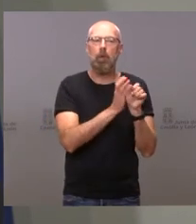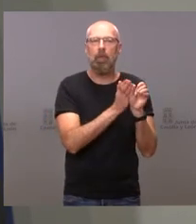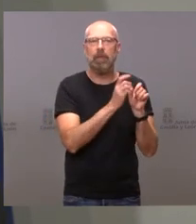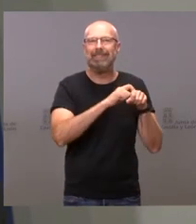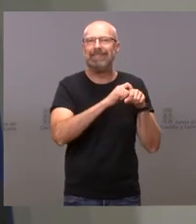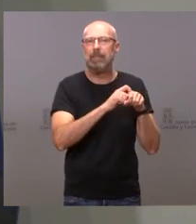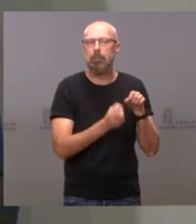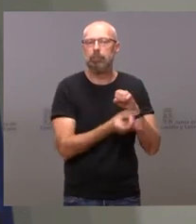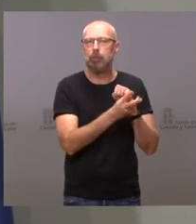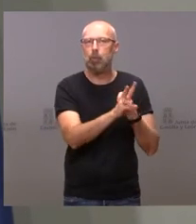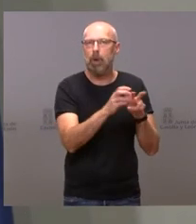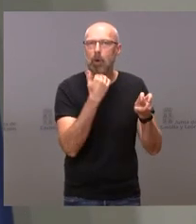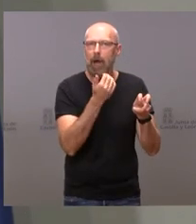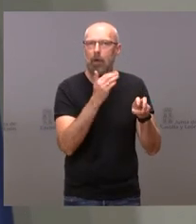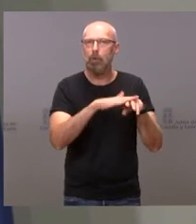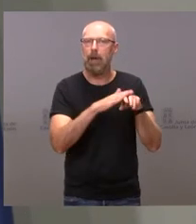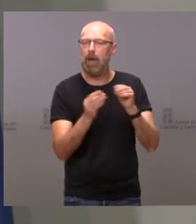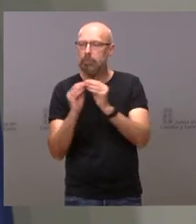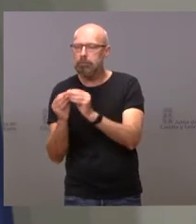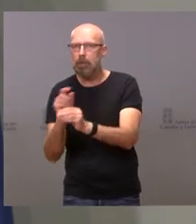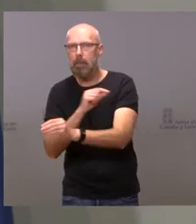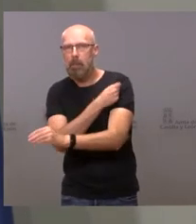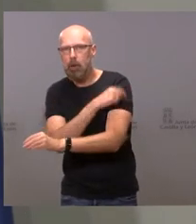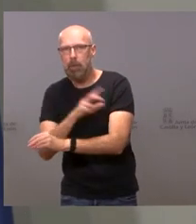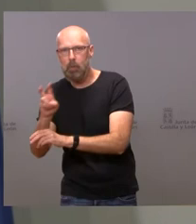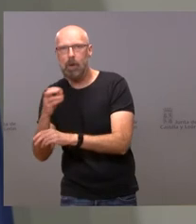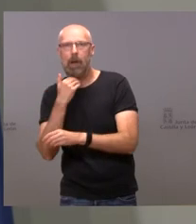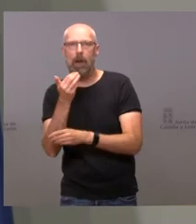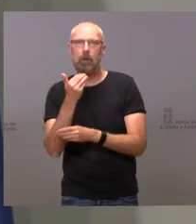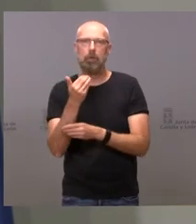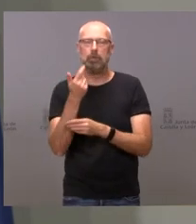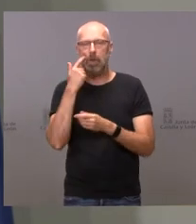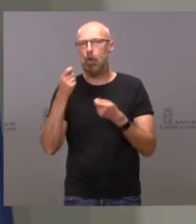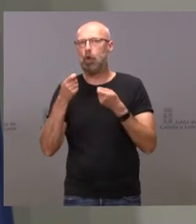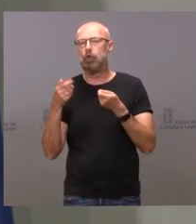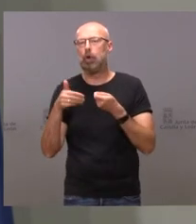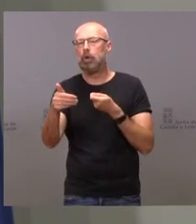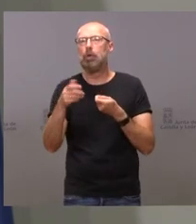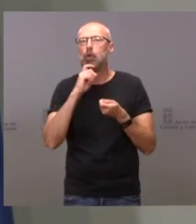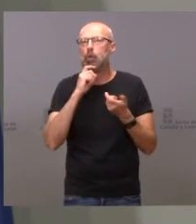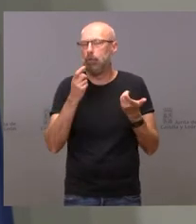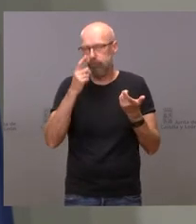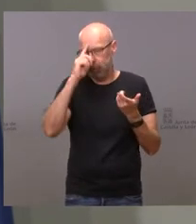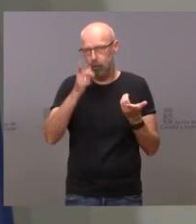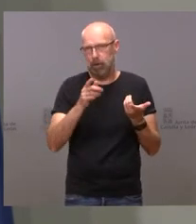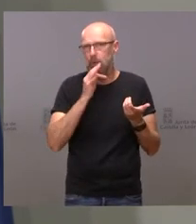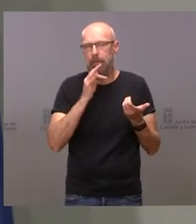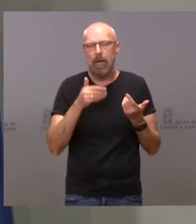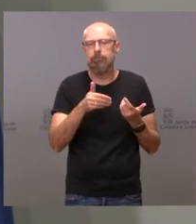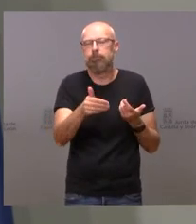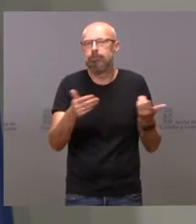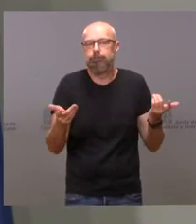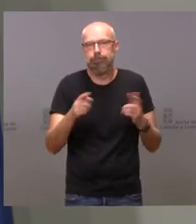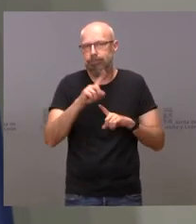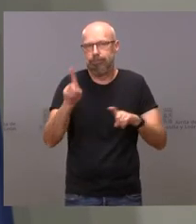obligar a nuevas vacunaciones o a campañas de vacunación periódica. Es difícil de prever y